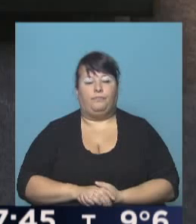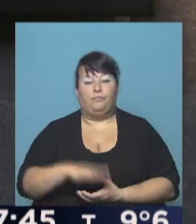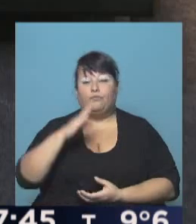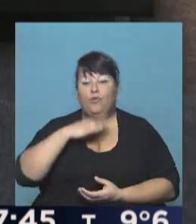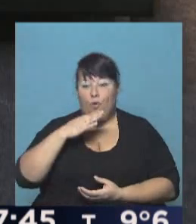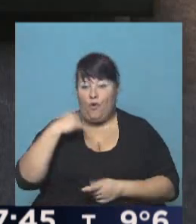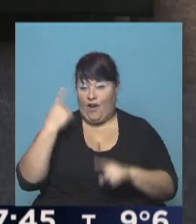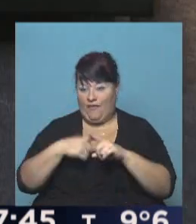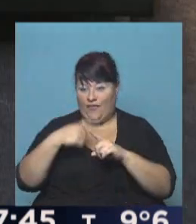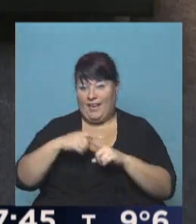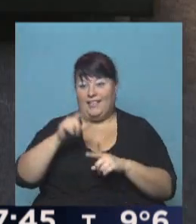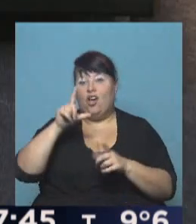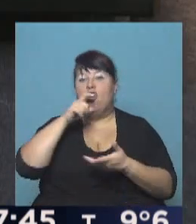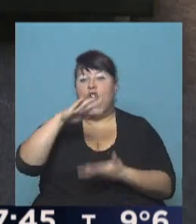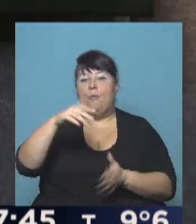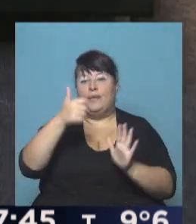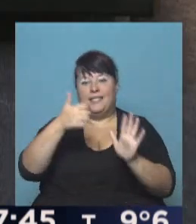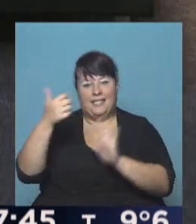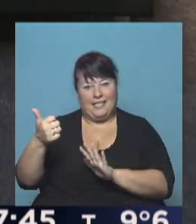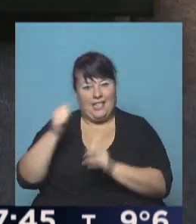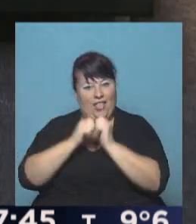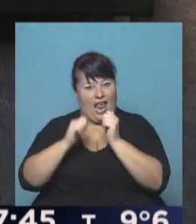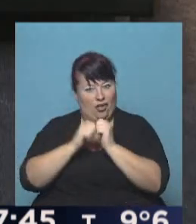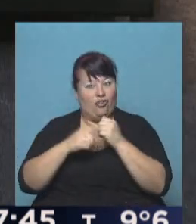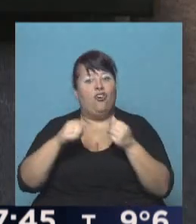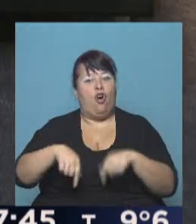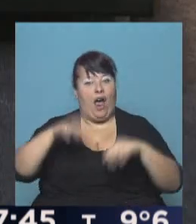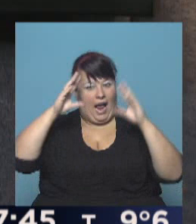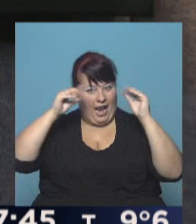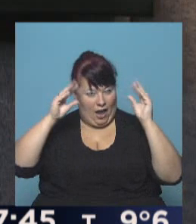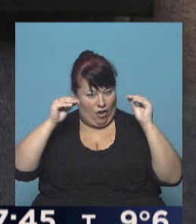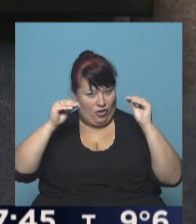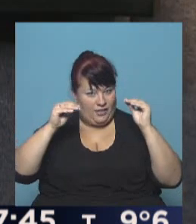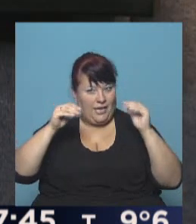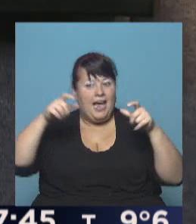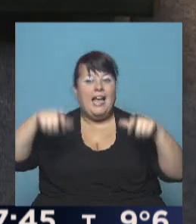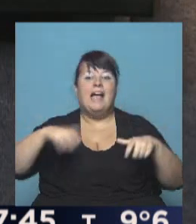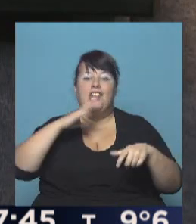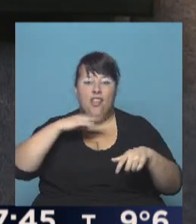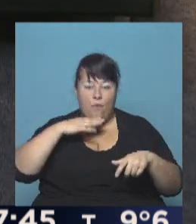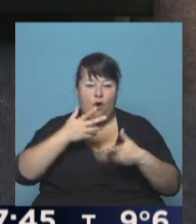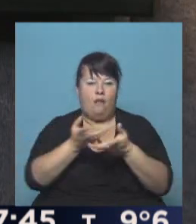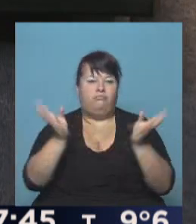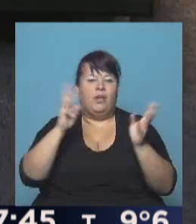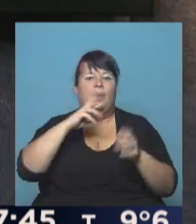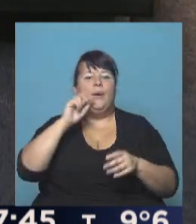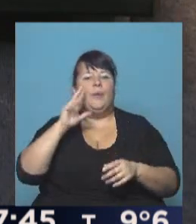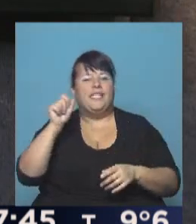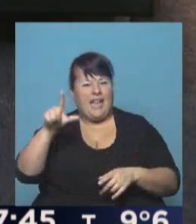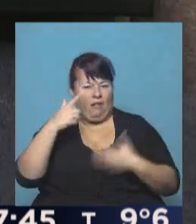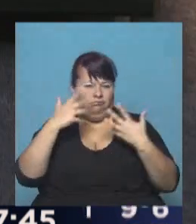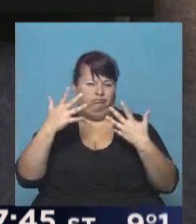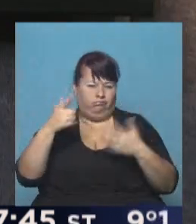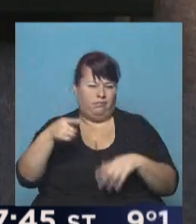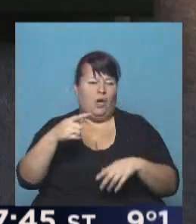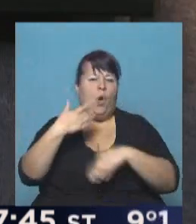Boca festeja el título número 66 de su historia, lo hace esta noche en la Bombonera y ante Villarreal. Un viejo conocido,